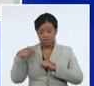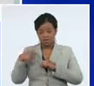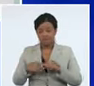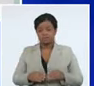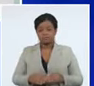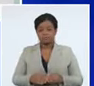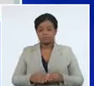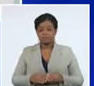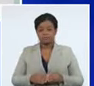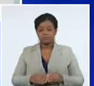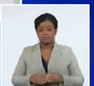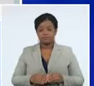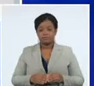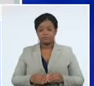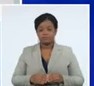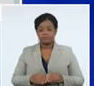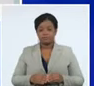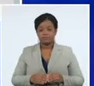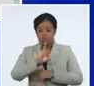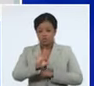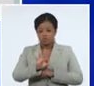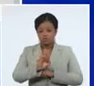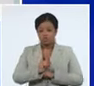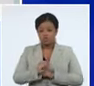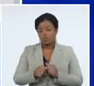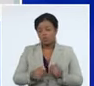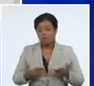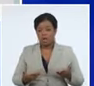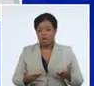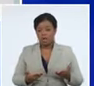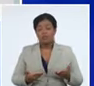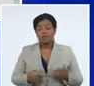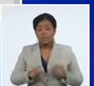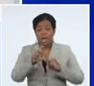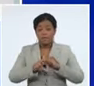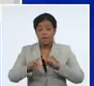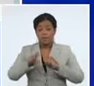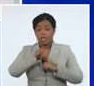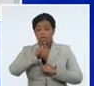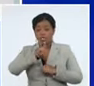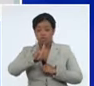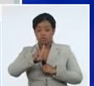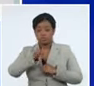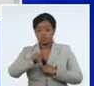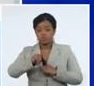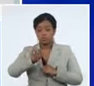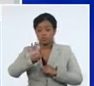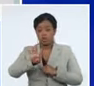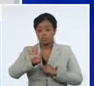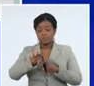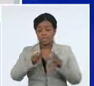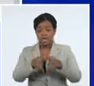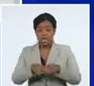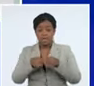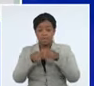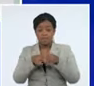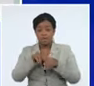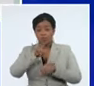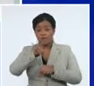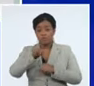Todavía tenemos 8 provincias. El 12,4%, Granma con el 9,3% y